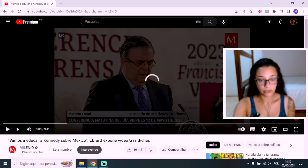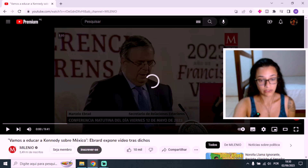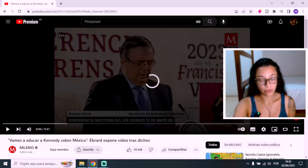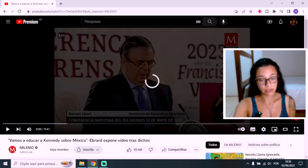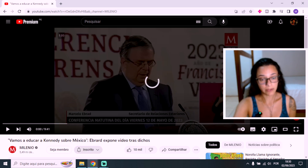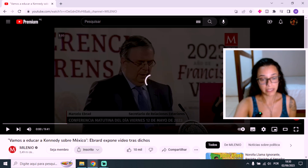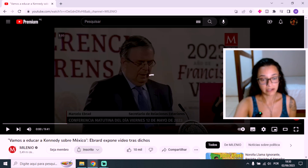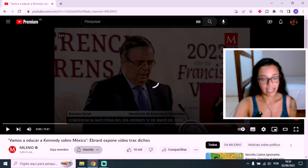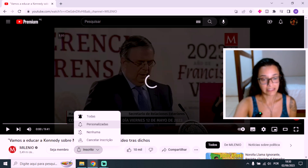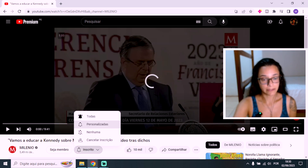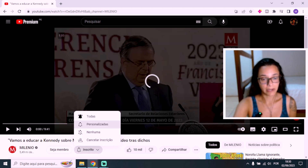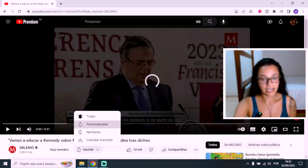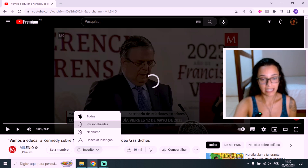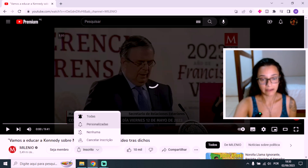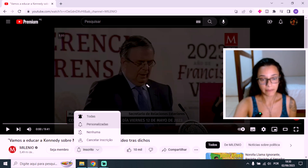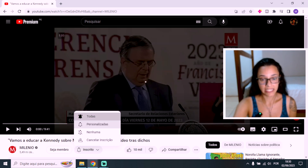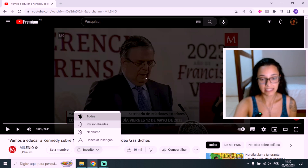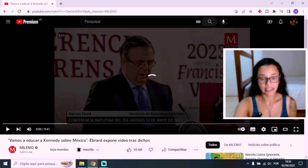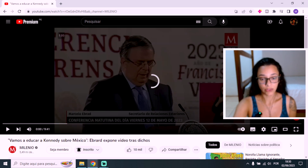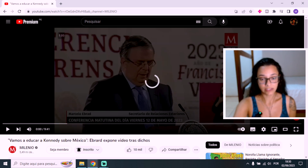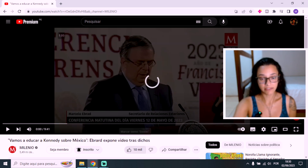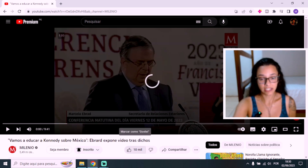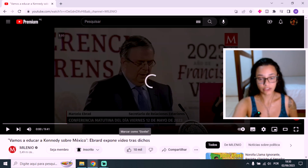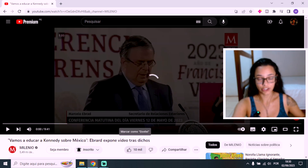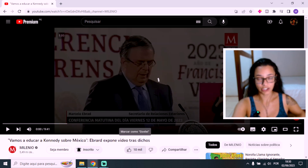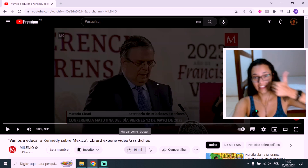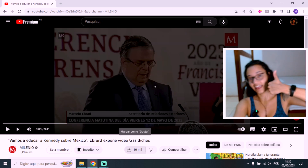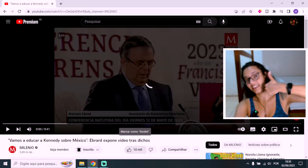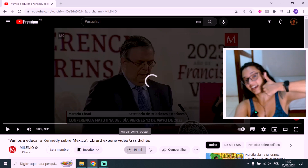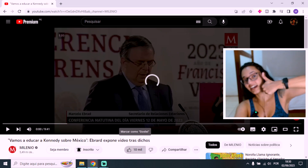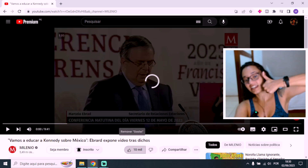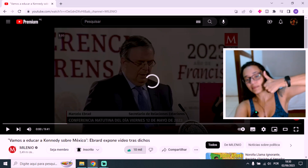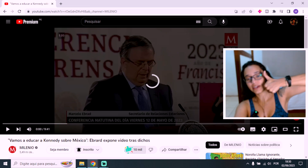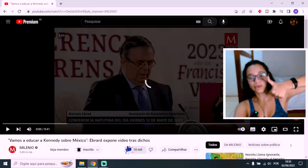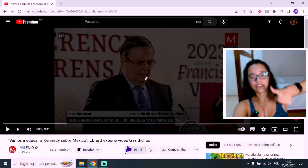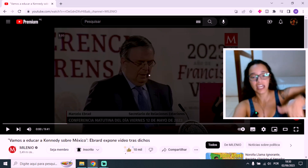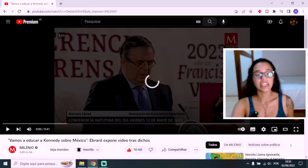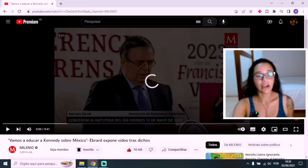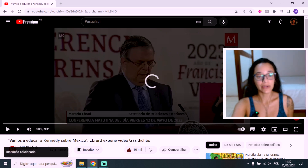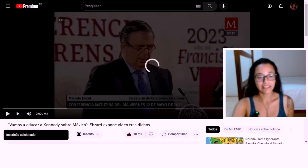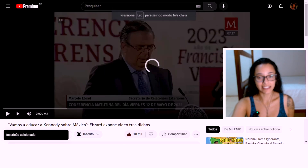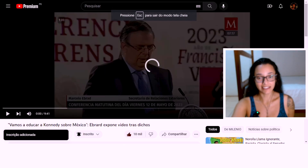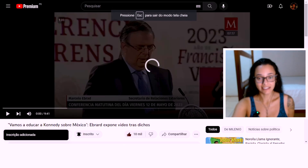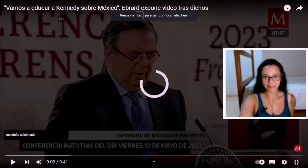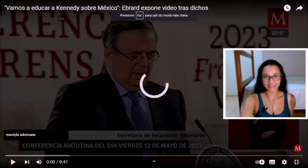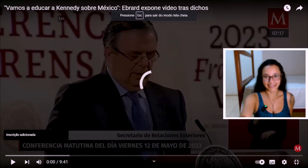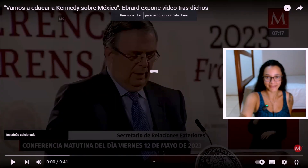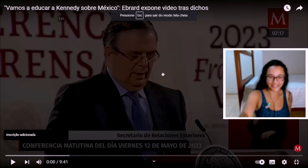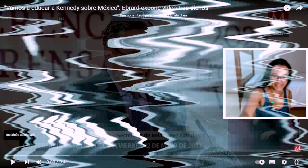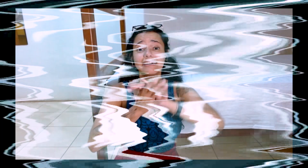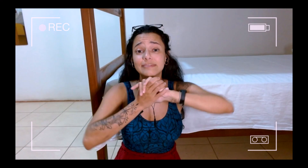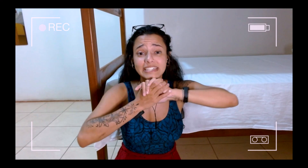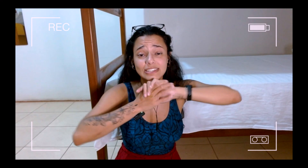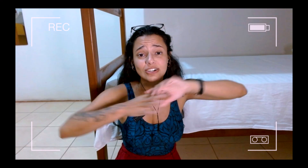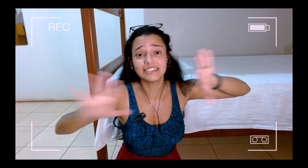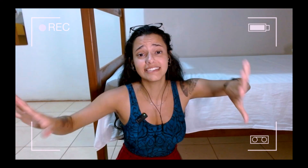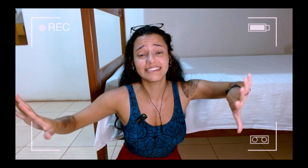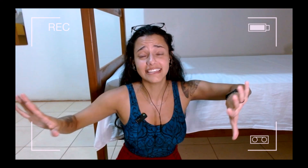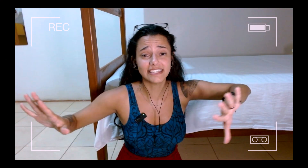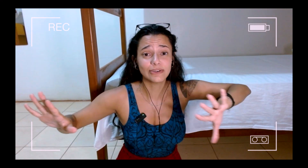nos vamos a suscribir activar la campanita de notificaciones a dejar me gusta y ahora sí empecemos